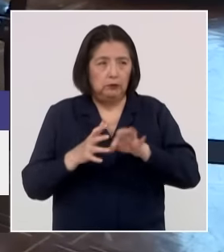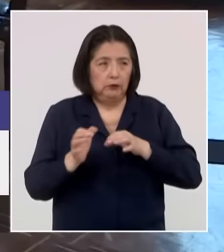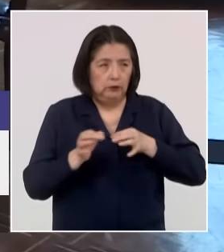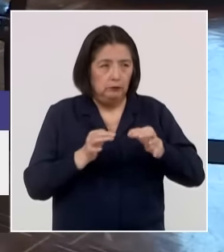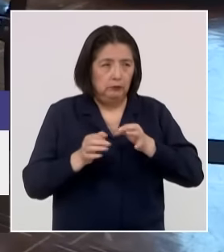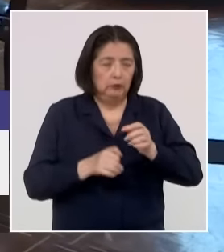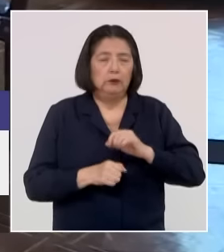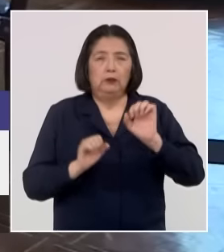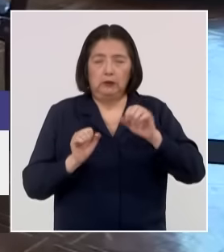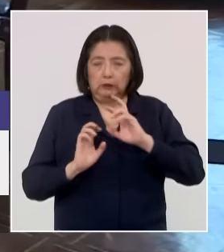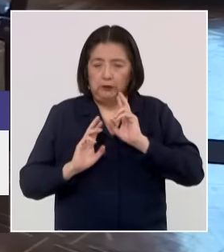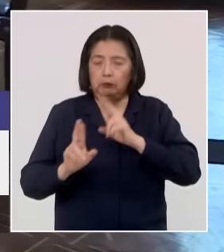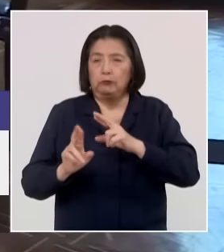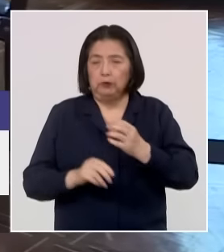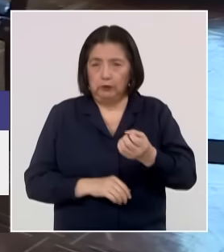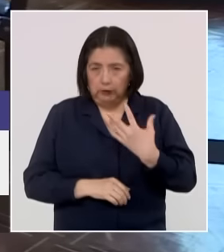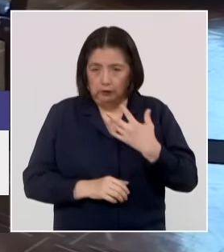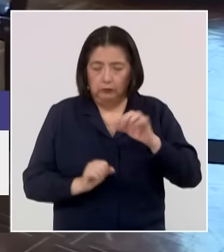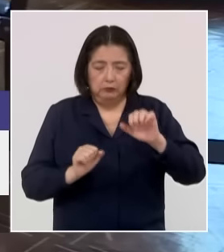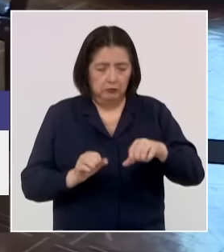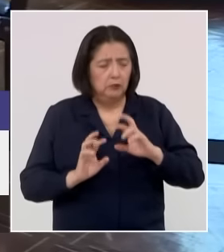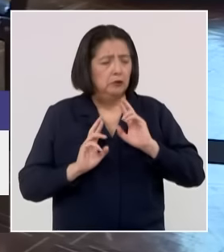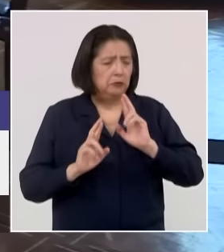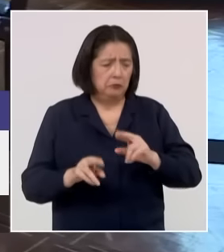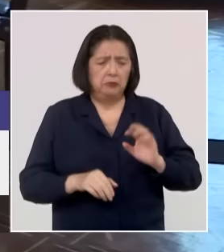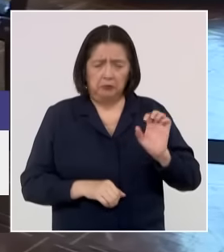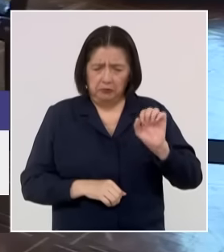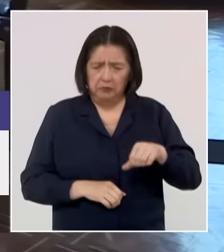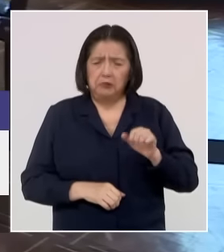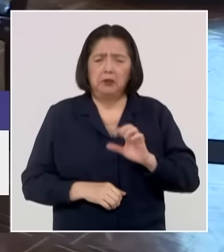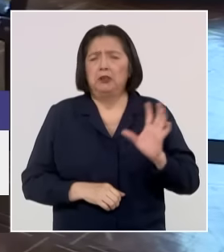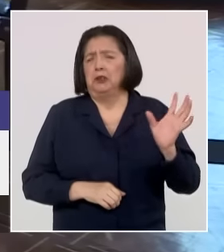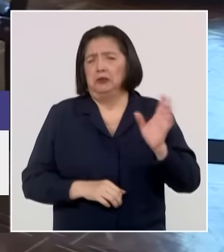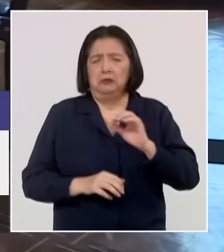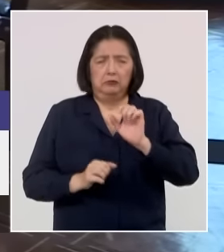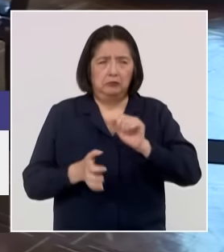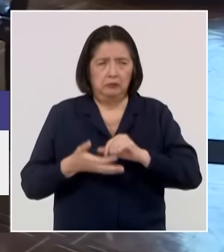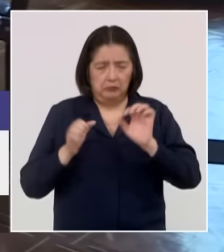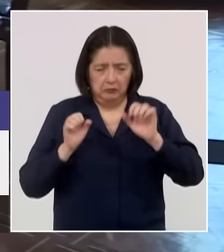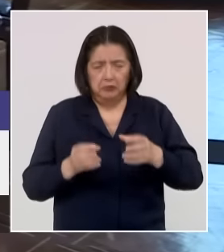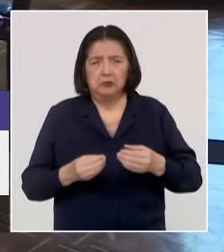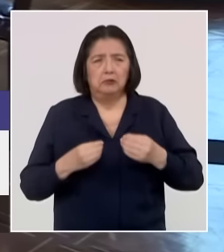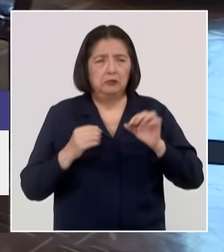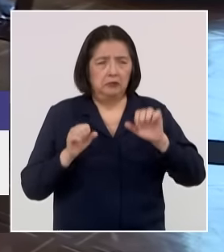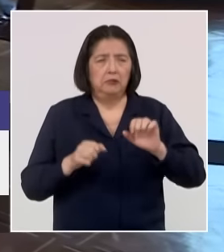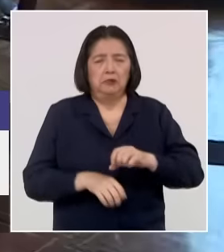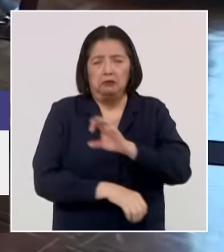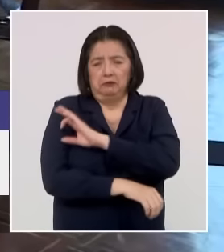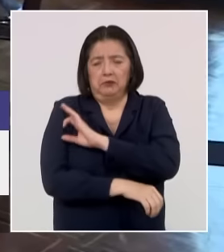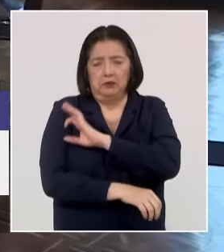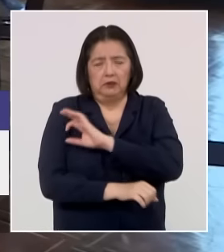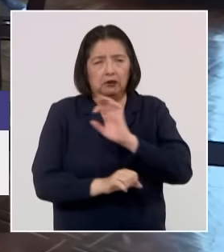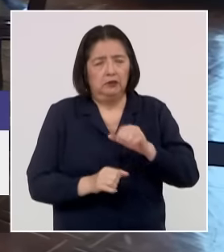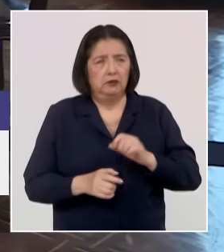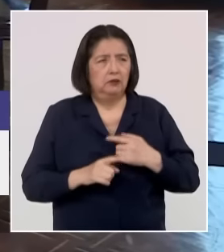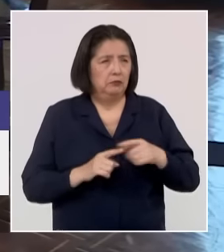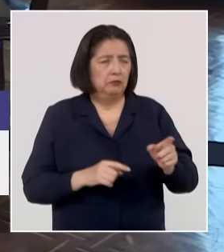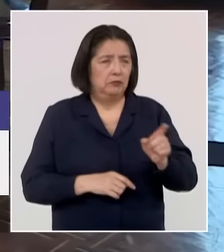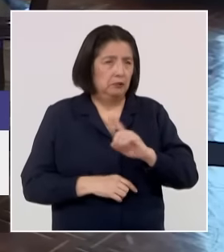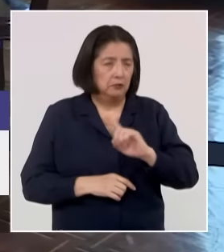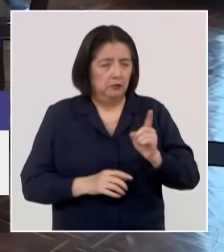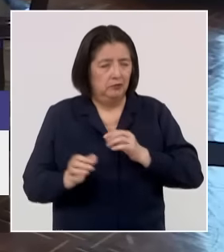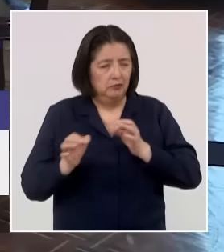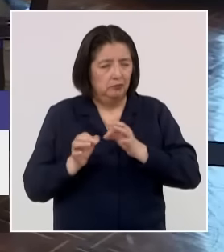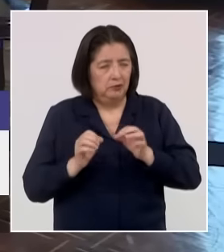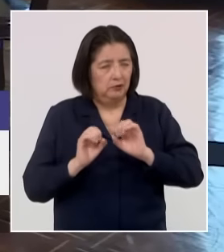mandataria respondió y dijo que responderá a todas las diligencias que se den justamente en la fiscalía, pero no fue